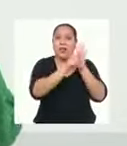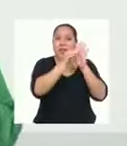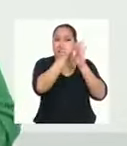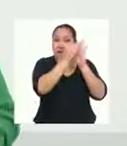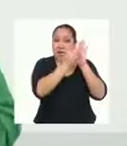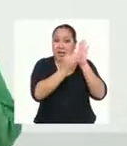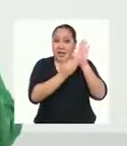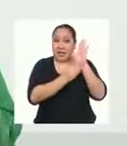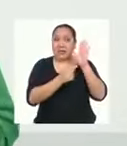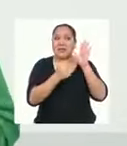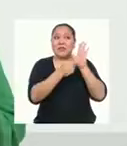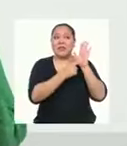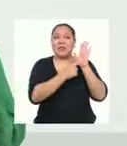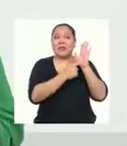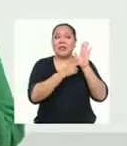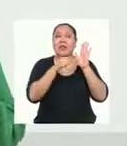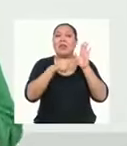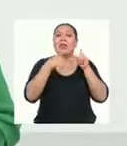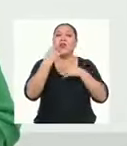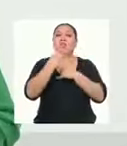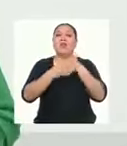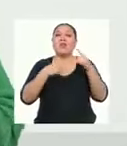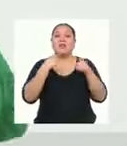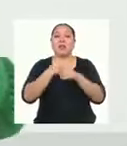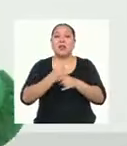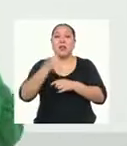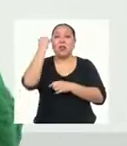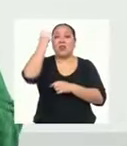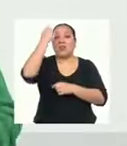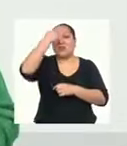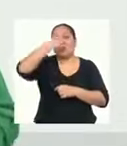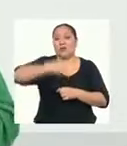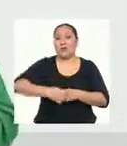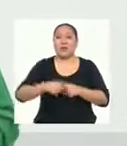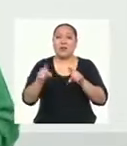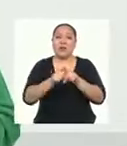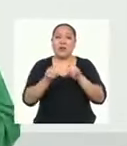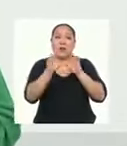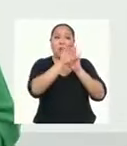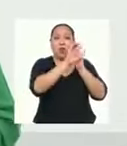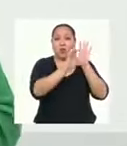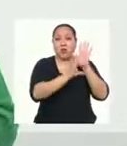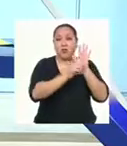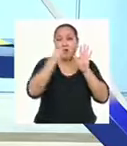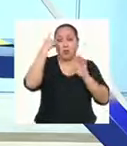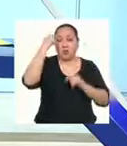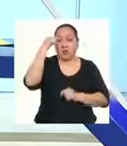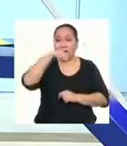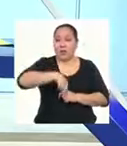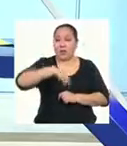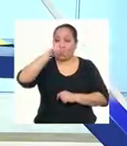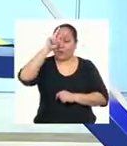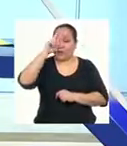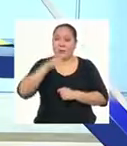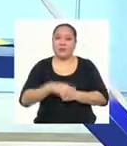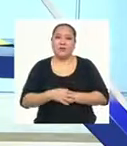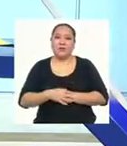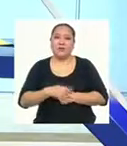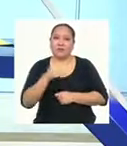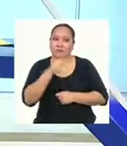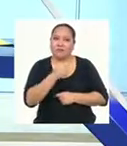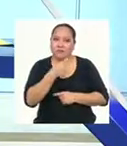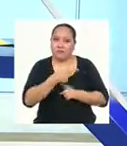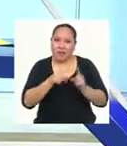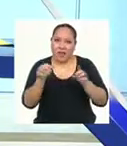tanto en la Declaración Universal de los Derechos Humanos como en la Constitución Política del Perú. Solo hay que ponerlas